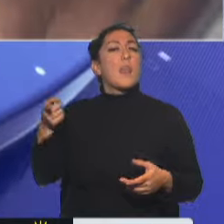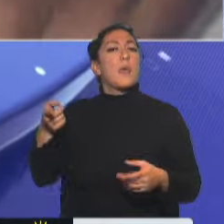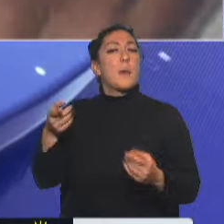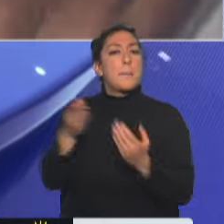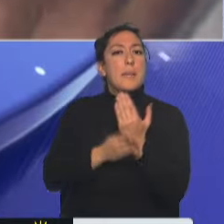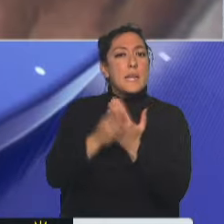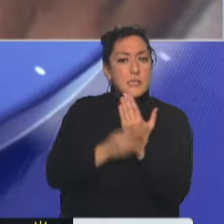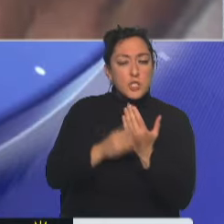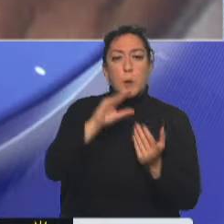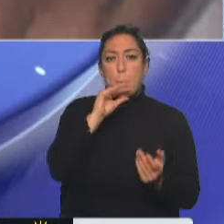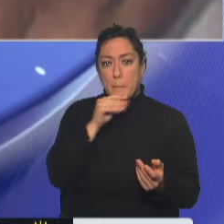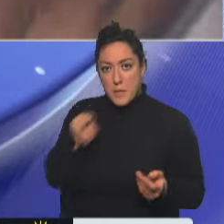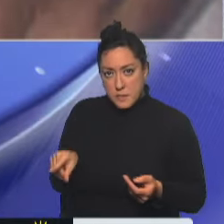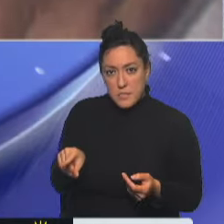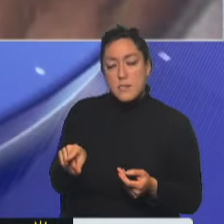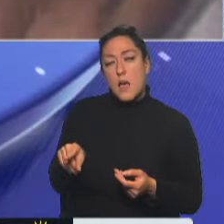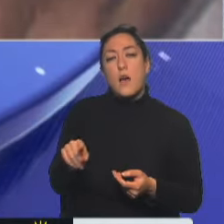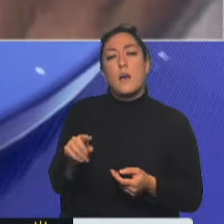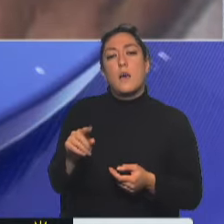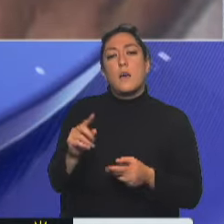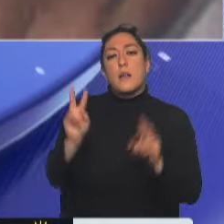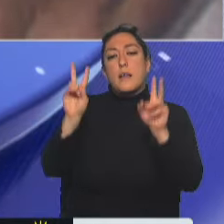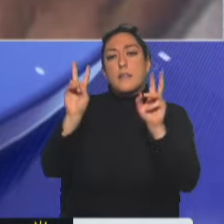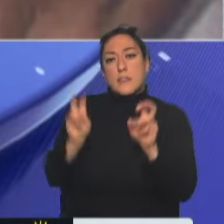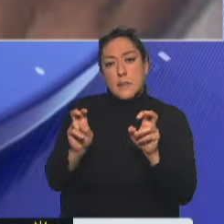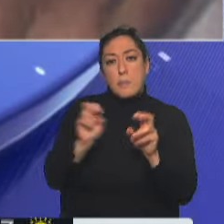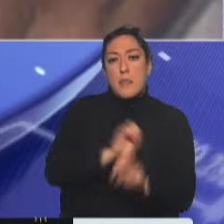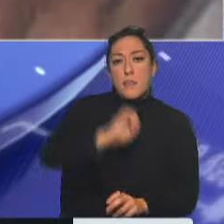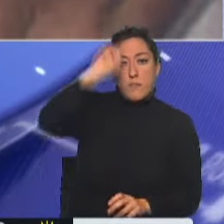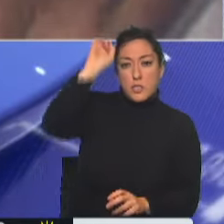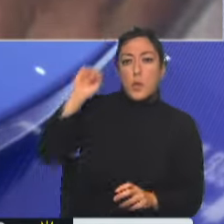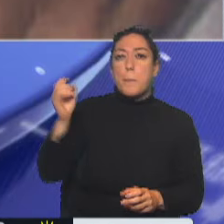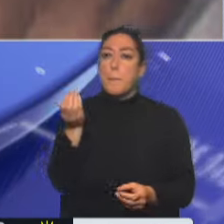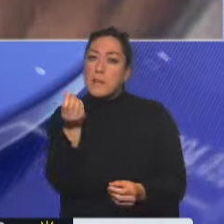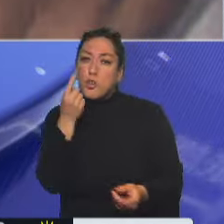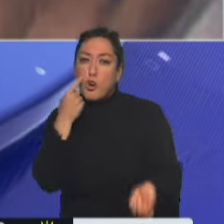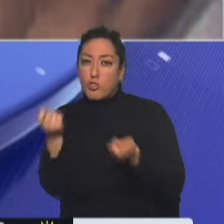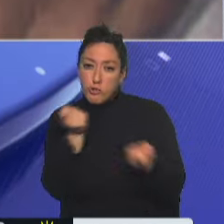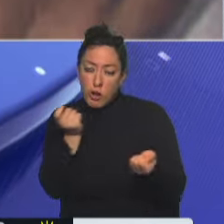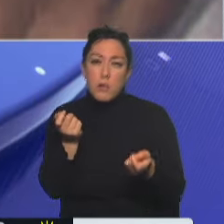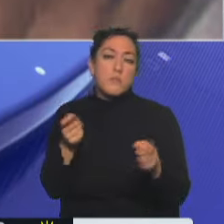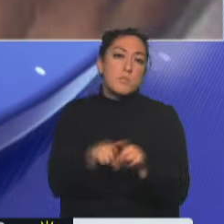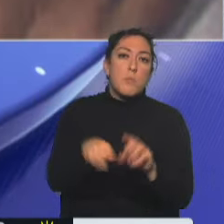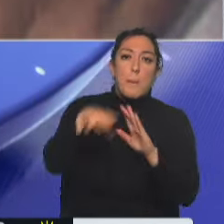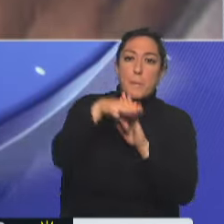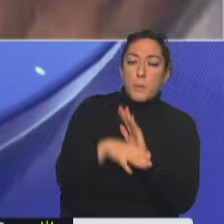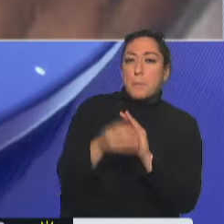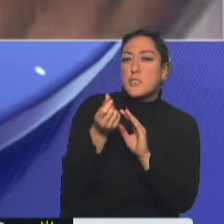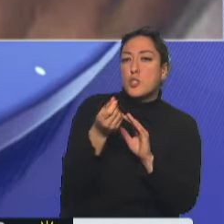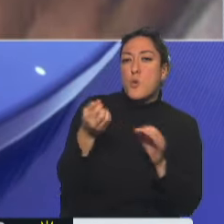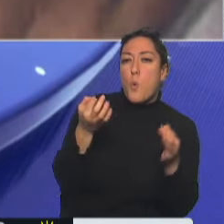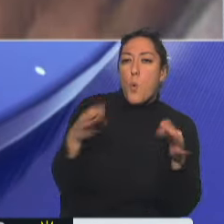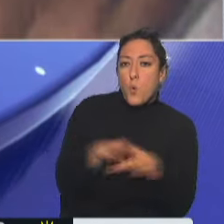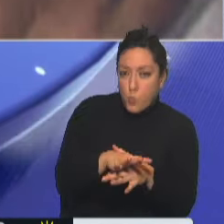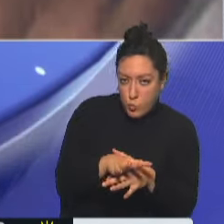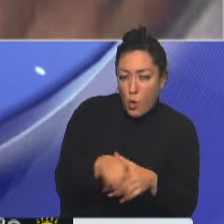de Economía, Sergio Massa, que apuntaba al control de precios. Recordemos programas como Precios Justos. Dijo que es